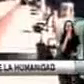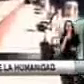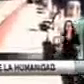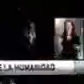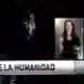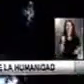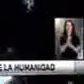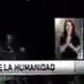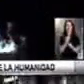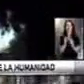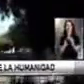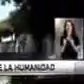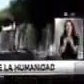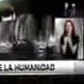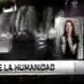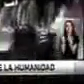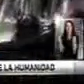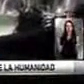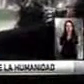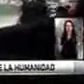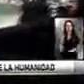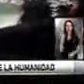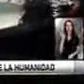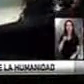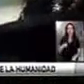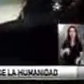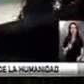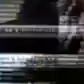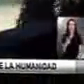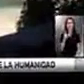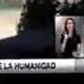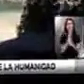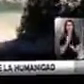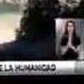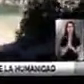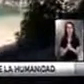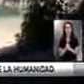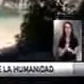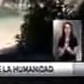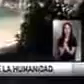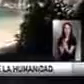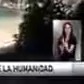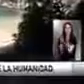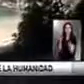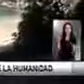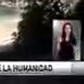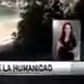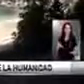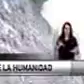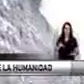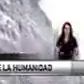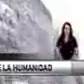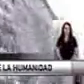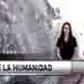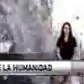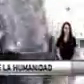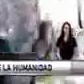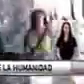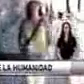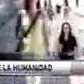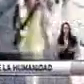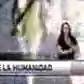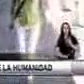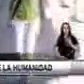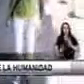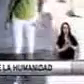de defensa quedan? Aproximadamente 4.7 kilómetros de defensa. Es realmente impresionante. cómo se ha mantenido